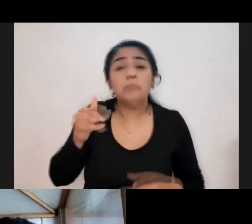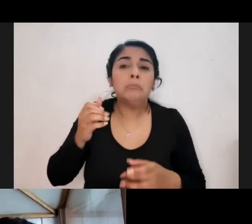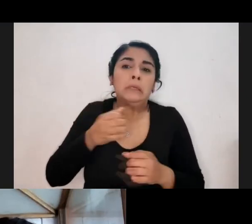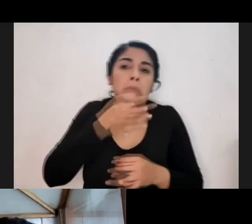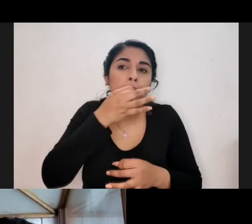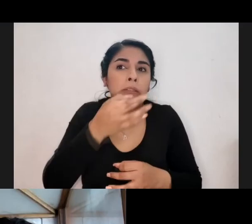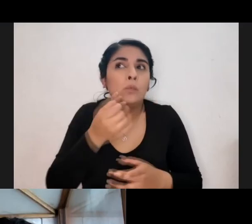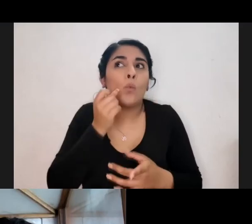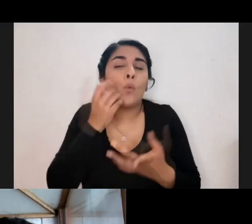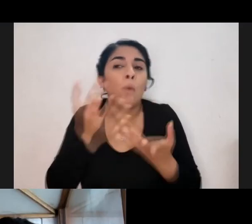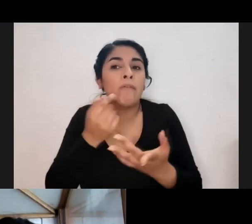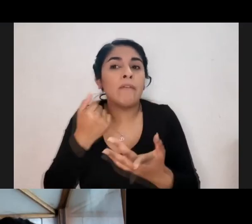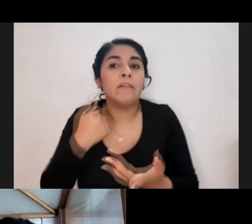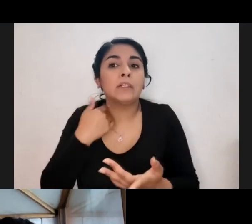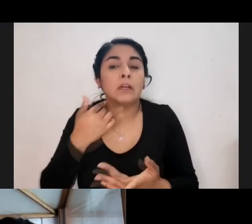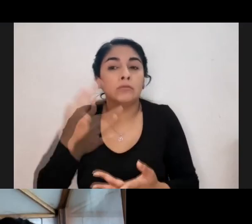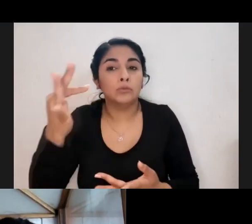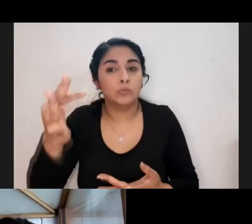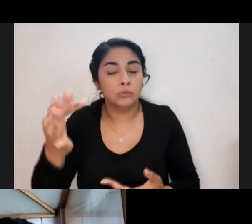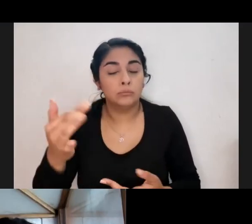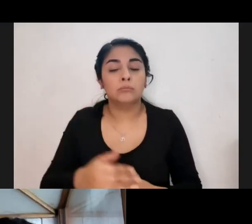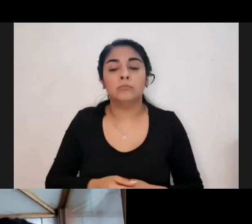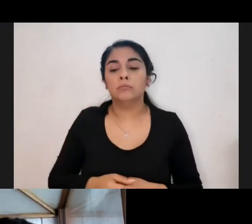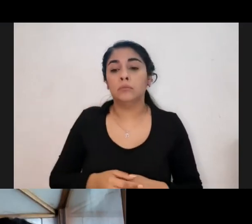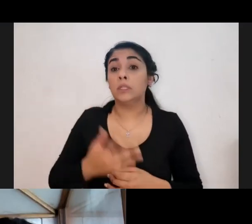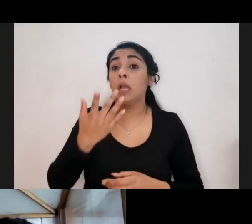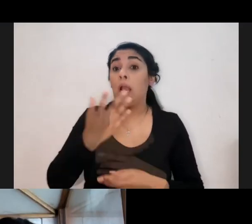infectado acá dentro del público,